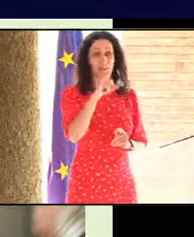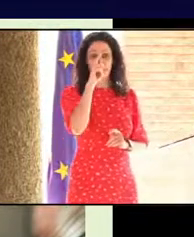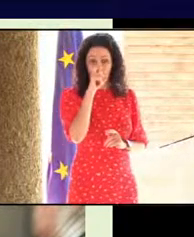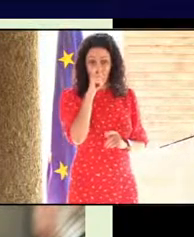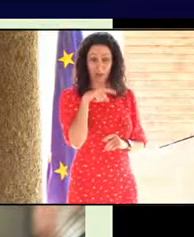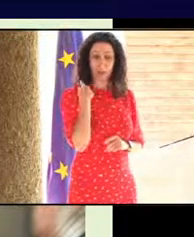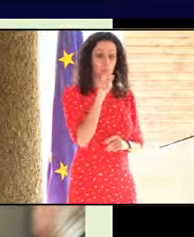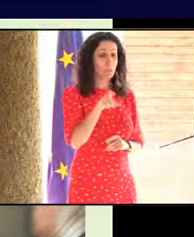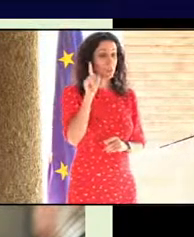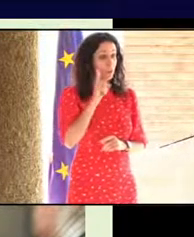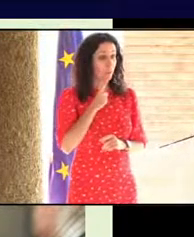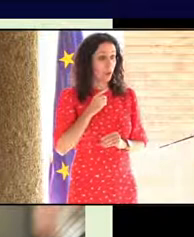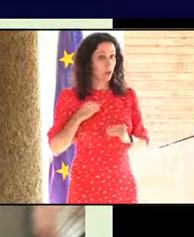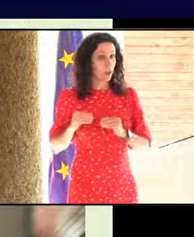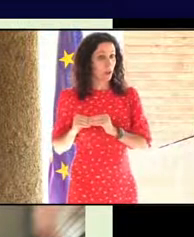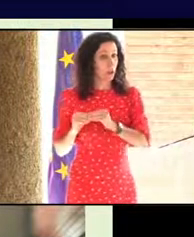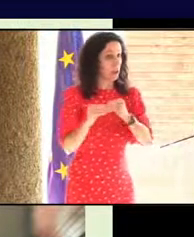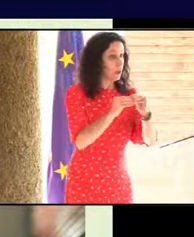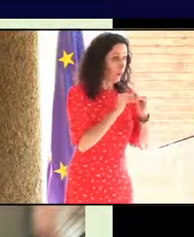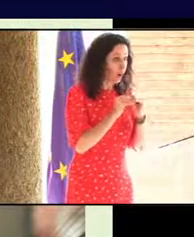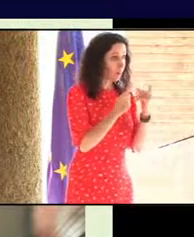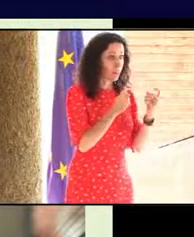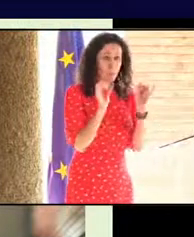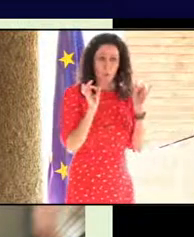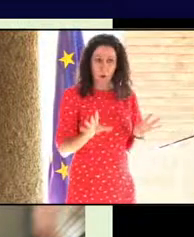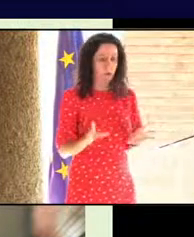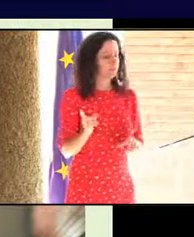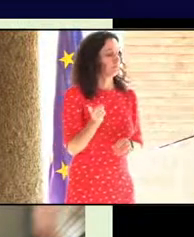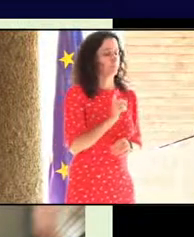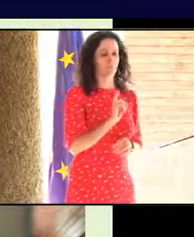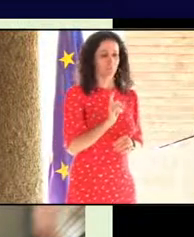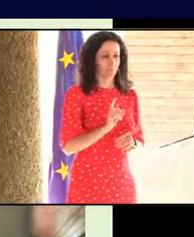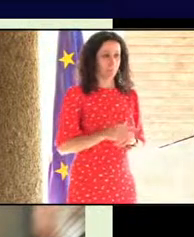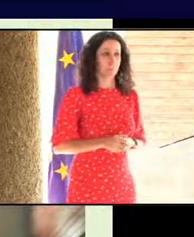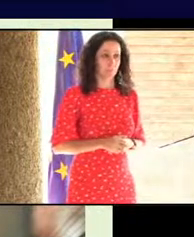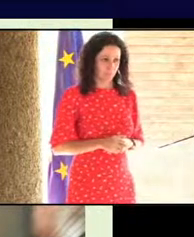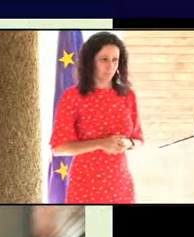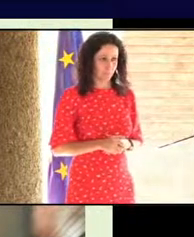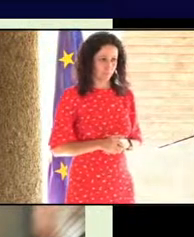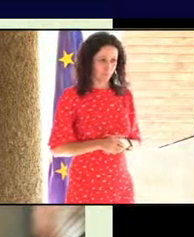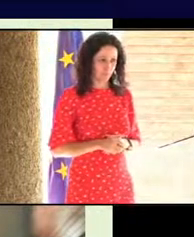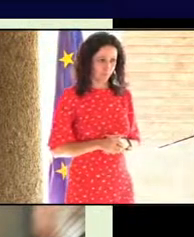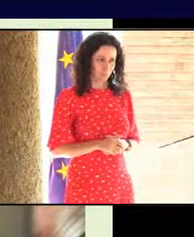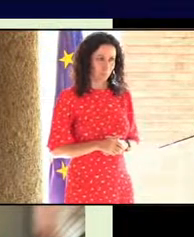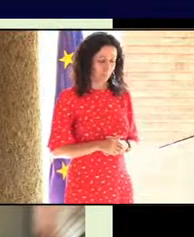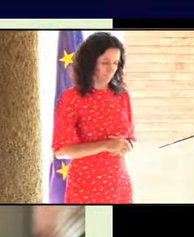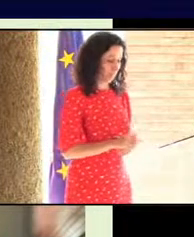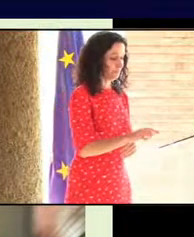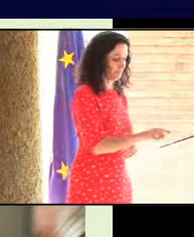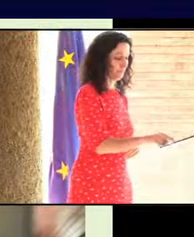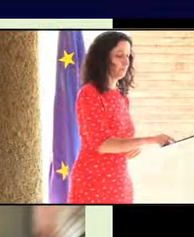persona que forma el colectivo entonces todas las personas sordas no son